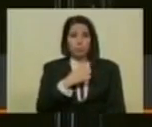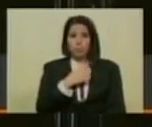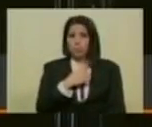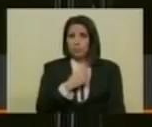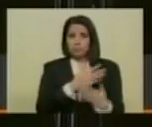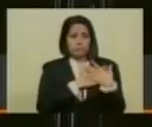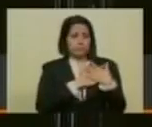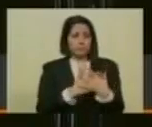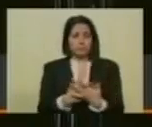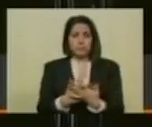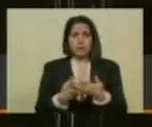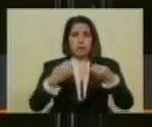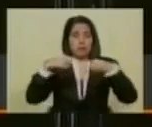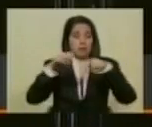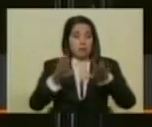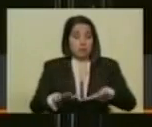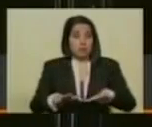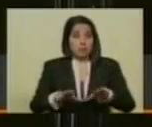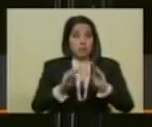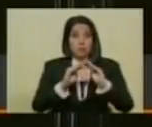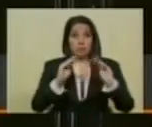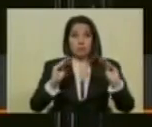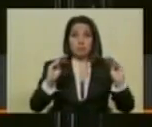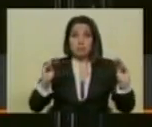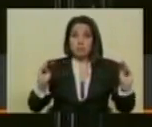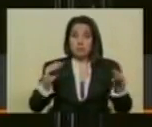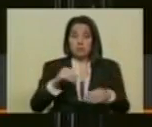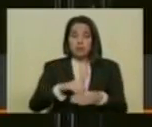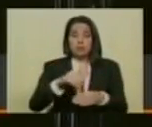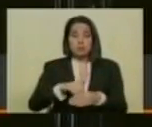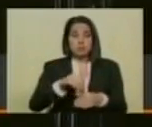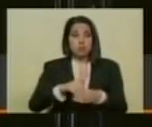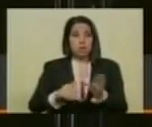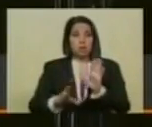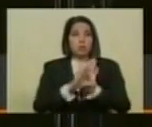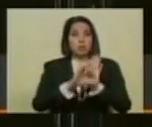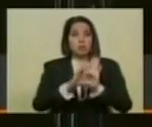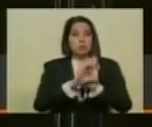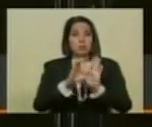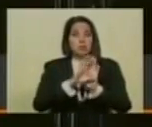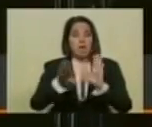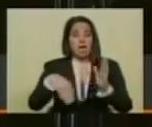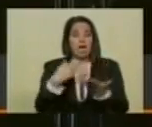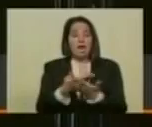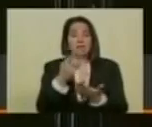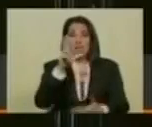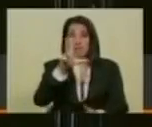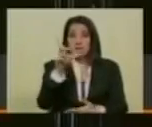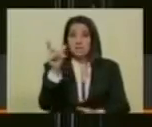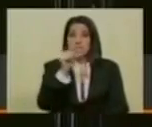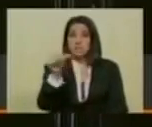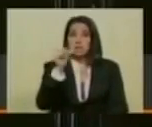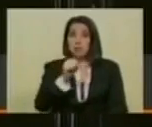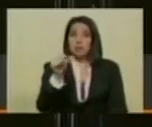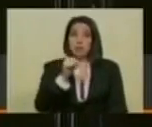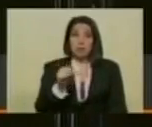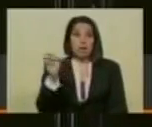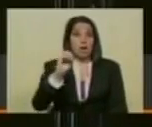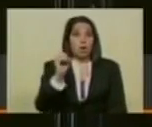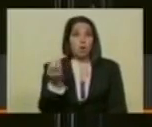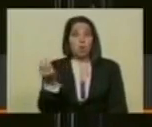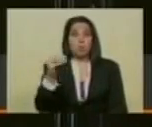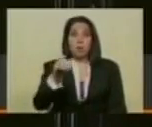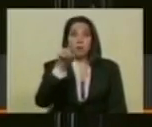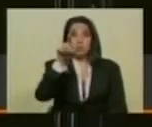posponer como convocante las elecciones de la constituyente hasta 3 semanas o más, si ustedes se